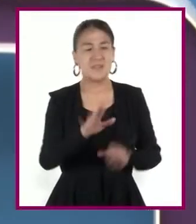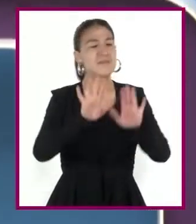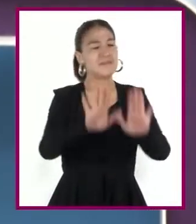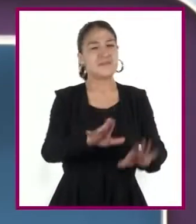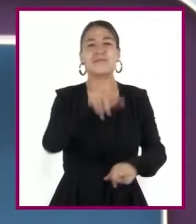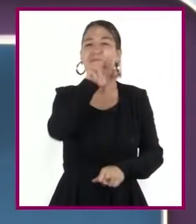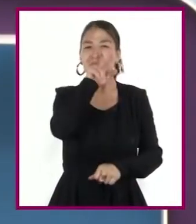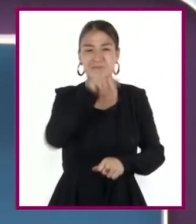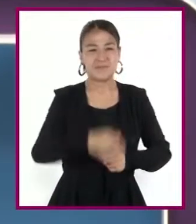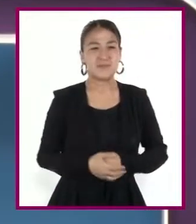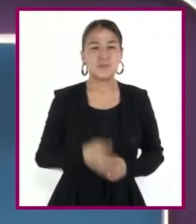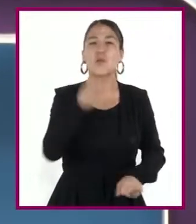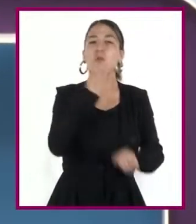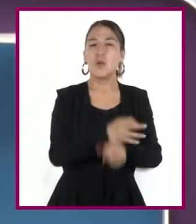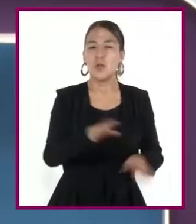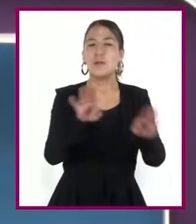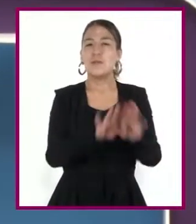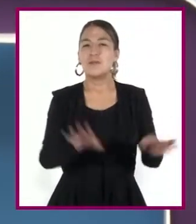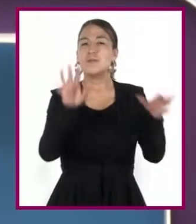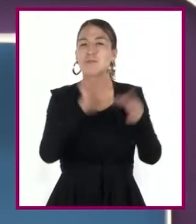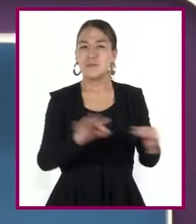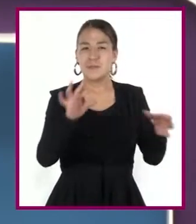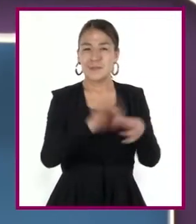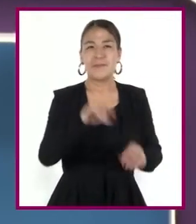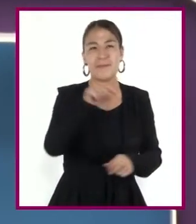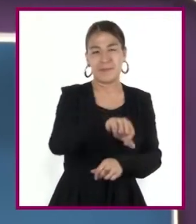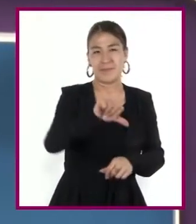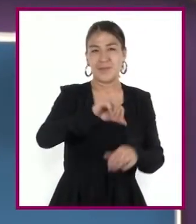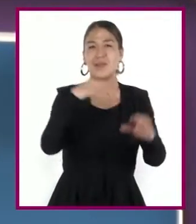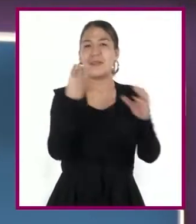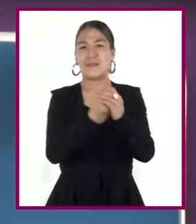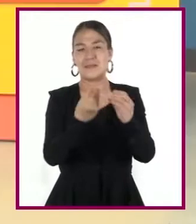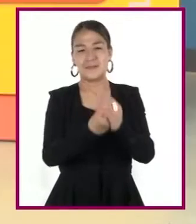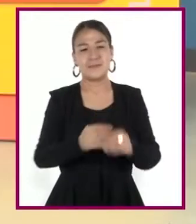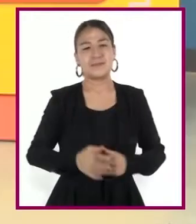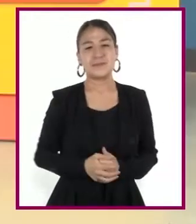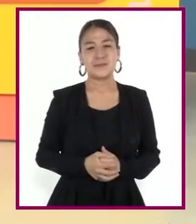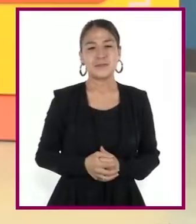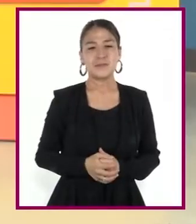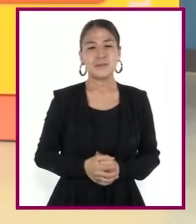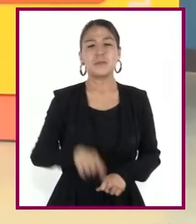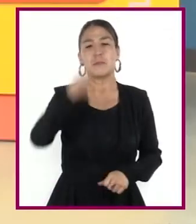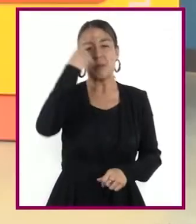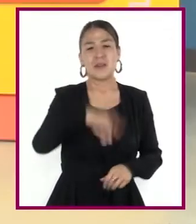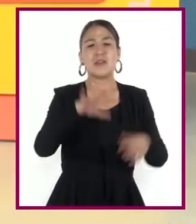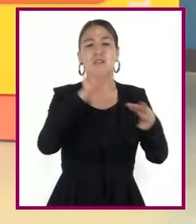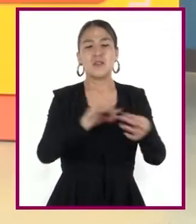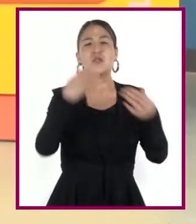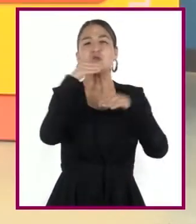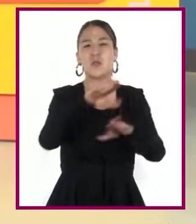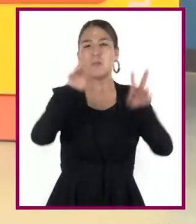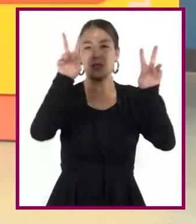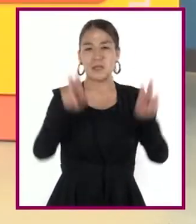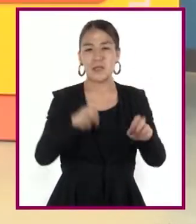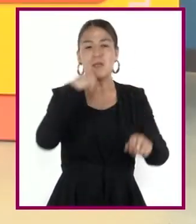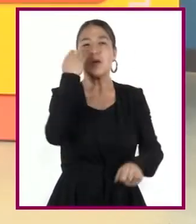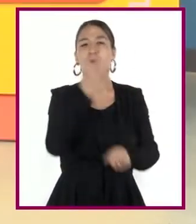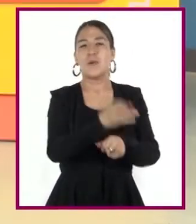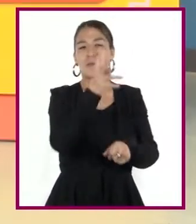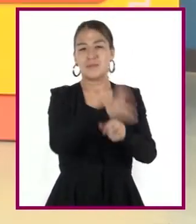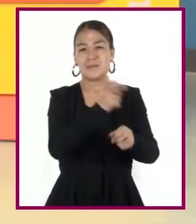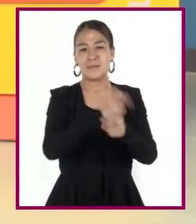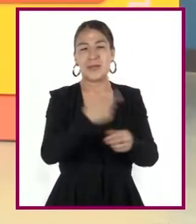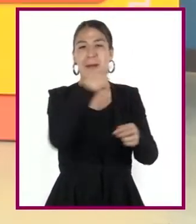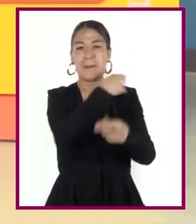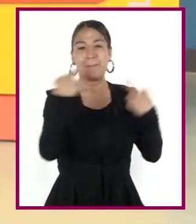preocupen, vamos a ir desarrollándolas en el transcurso de la sesión. Para dar claridad sobre el tema, quiero invitarles a